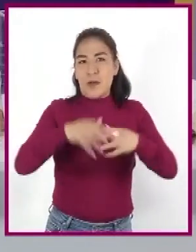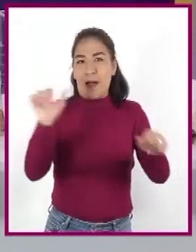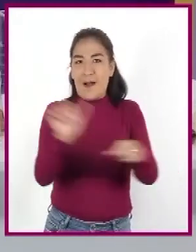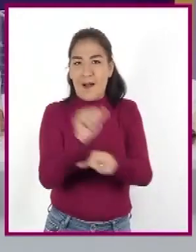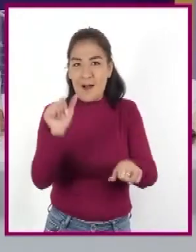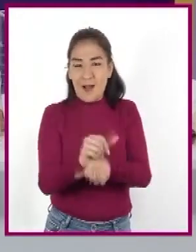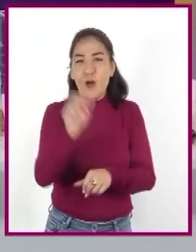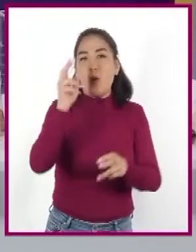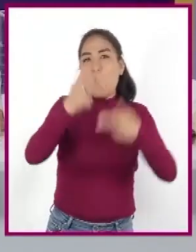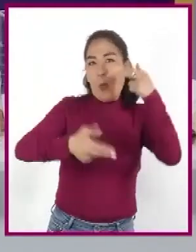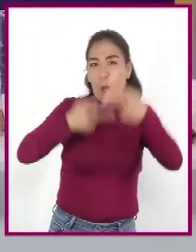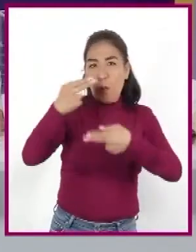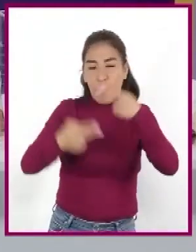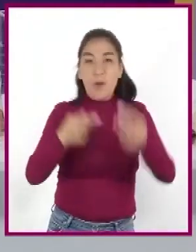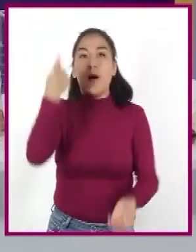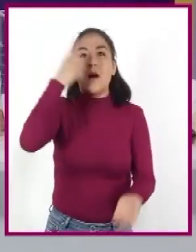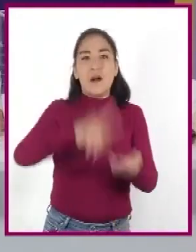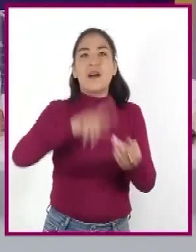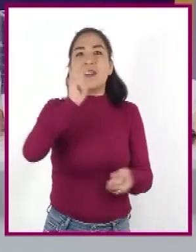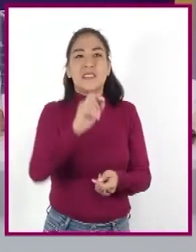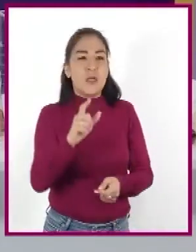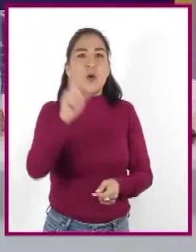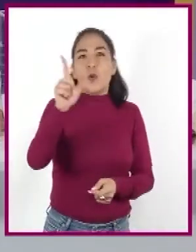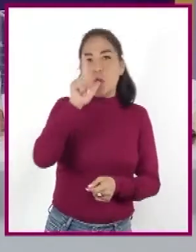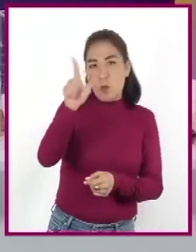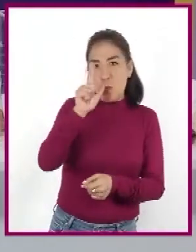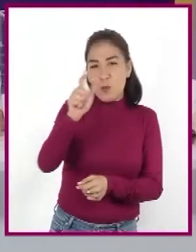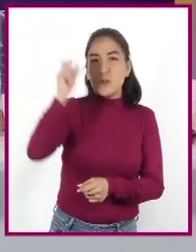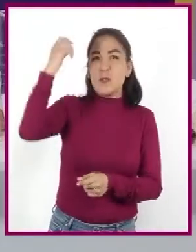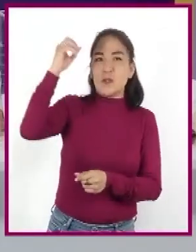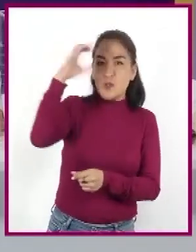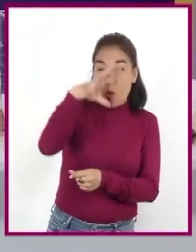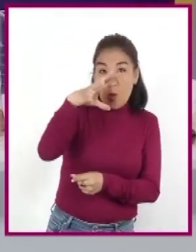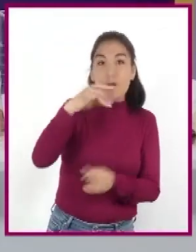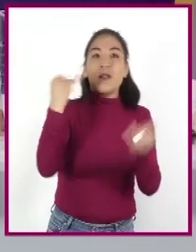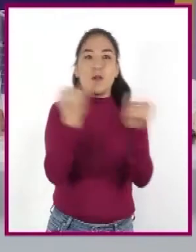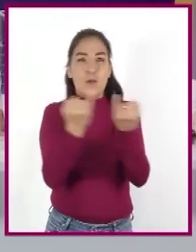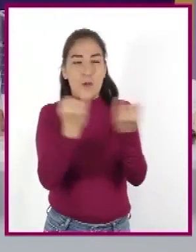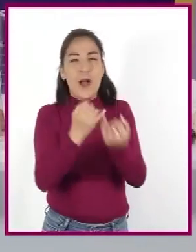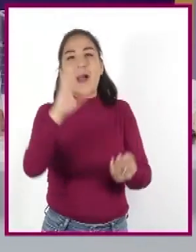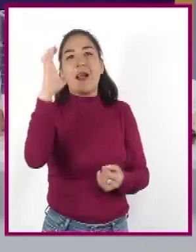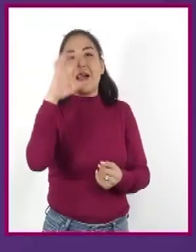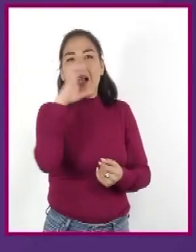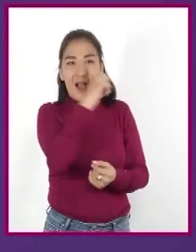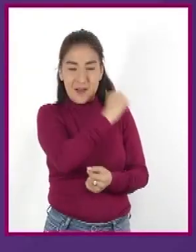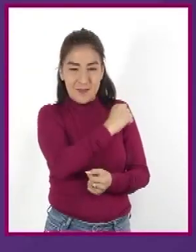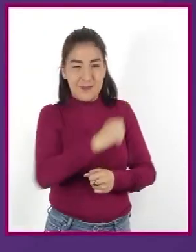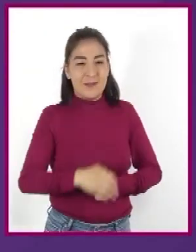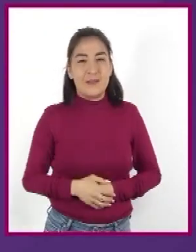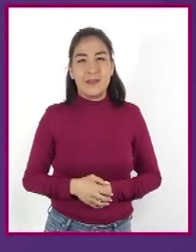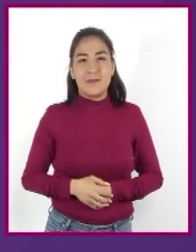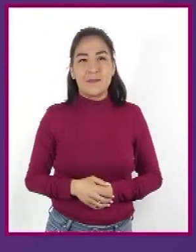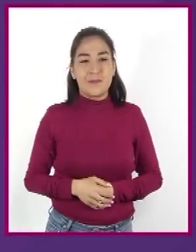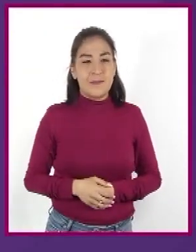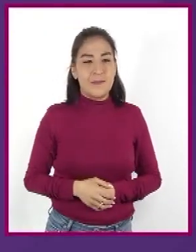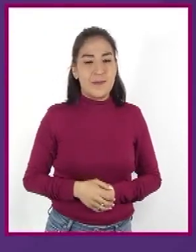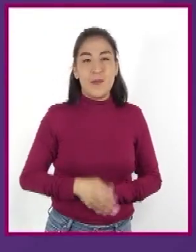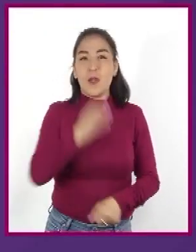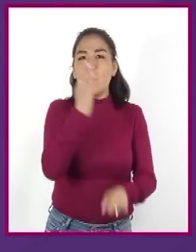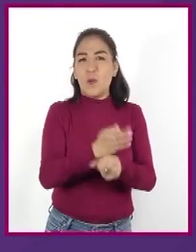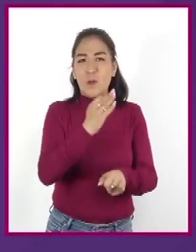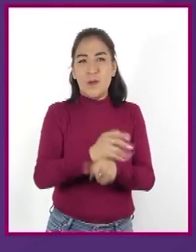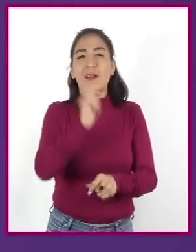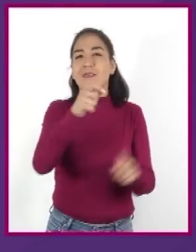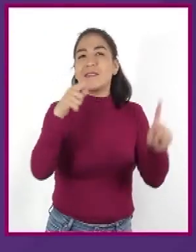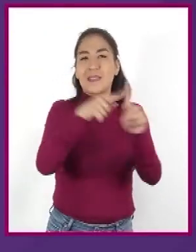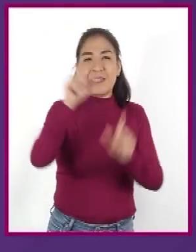en las que hay desprendimiento de luz o calor, cambios de color y la precipitación. En esta sección de la química